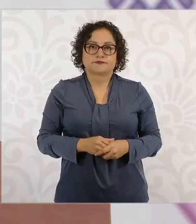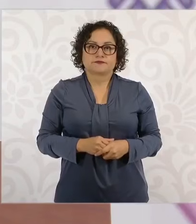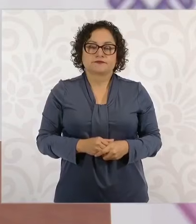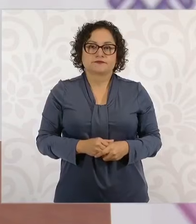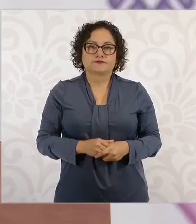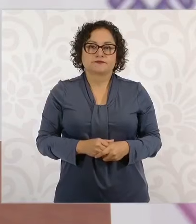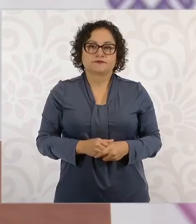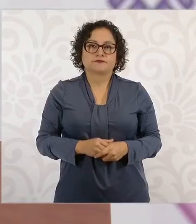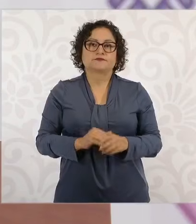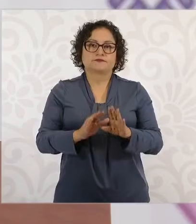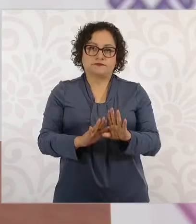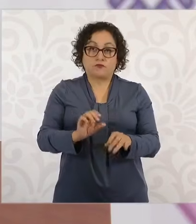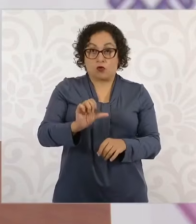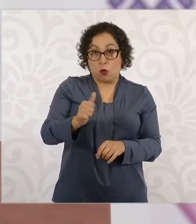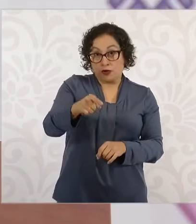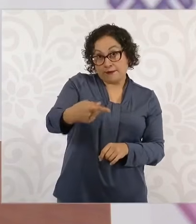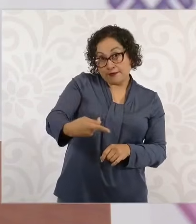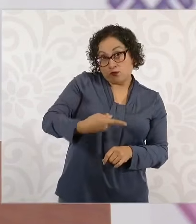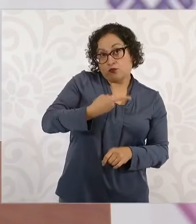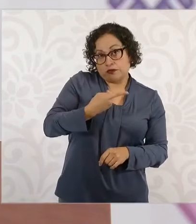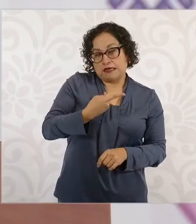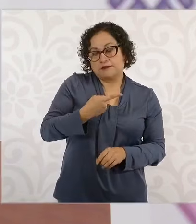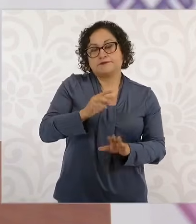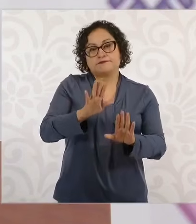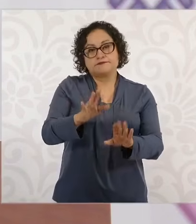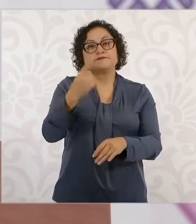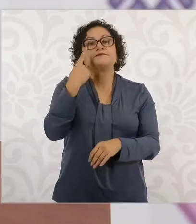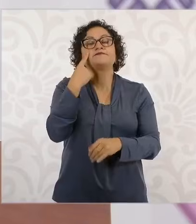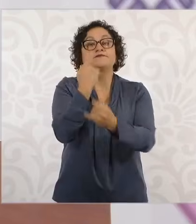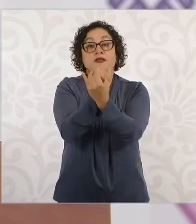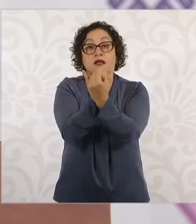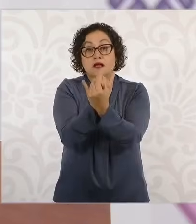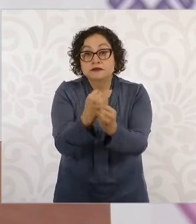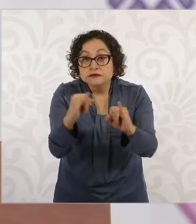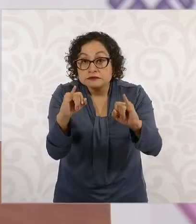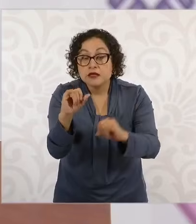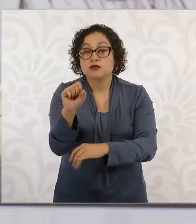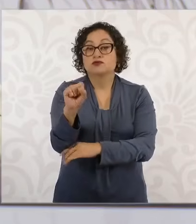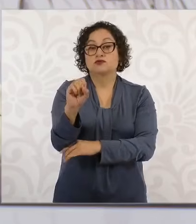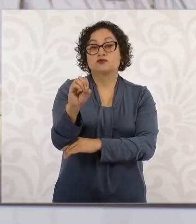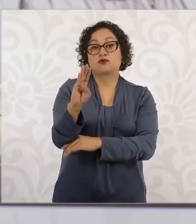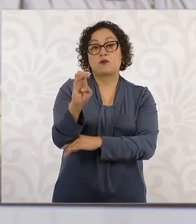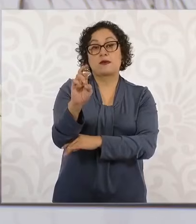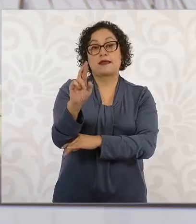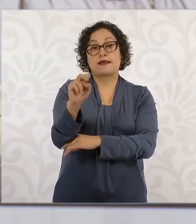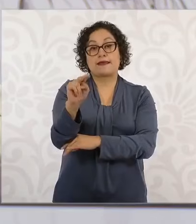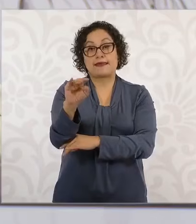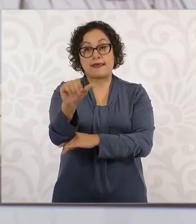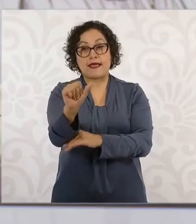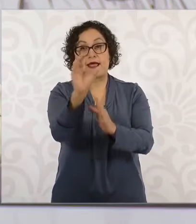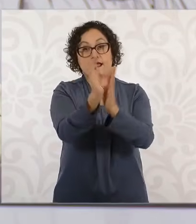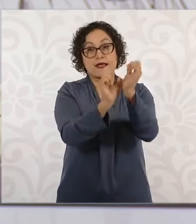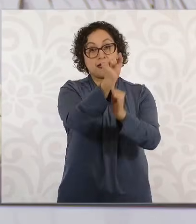en el marco de tu otra pregunta y de esta, la soberanía tiene que ver con el artículo 39. A ver,